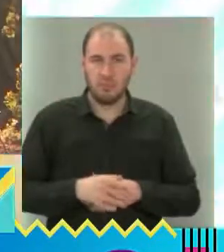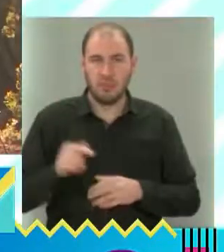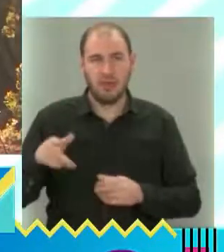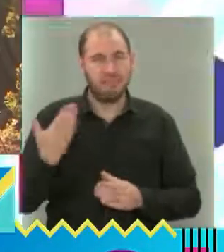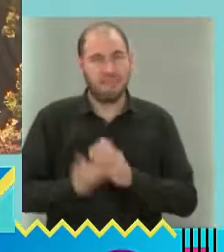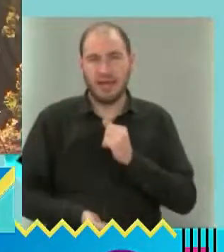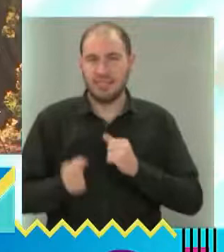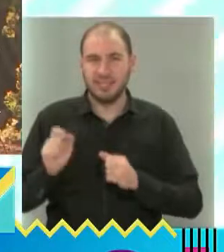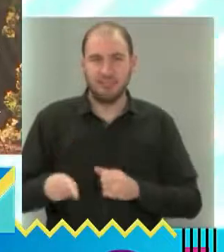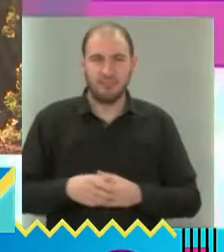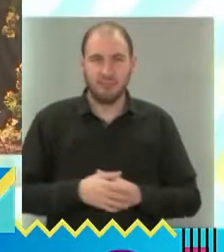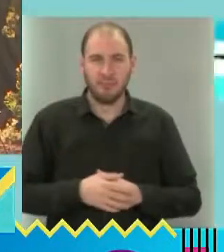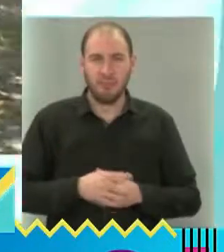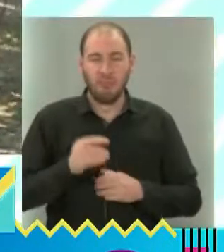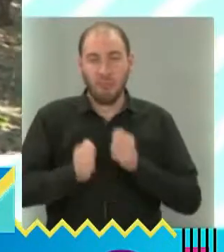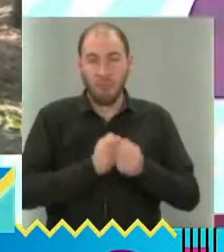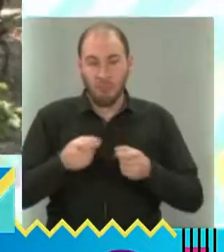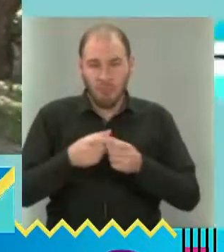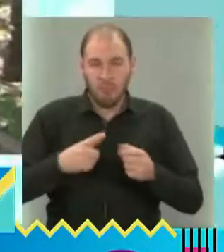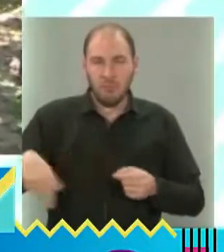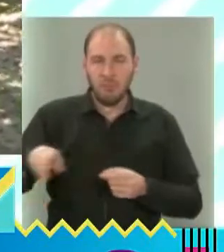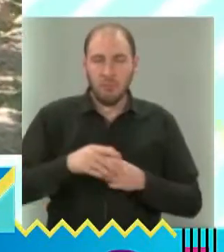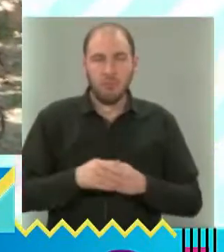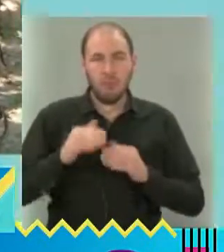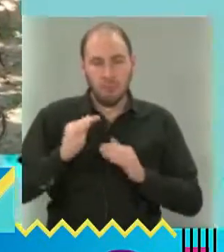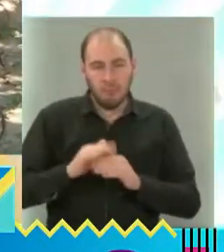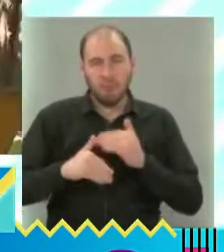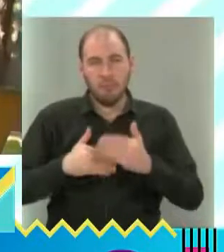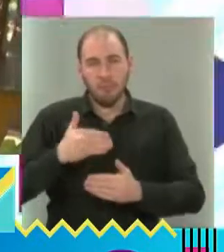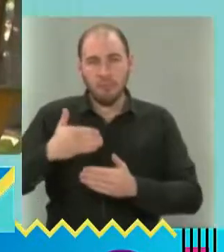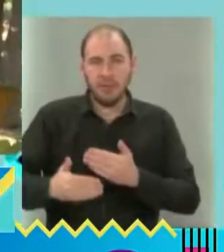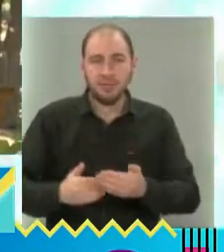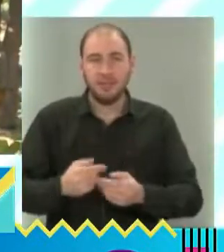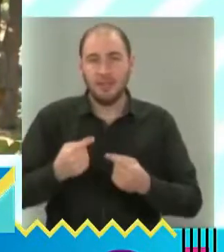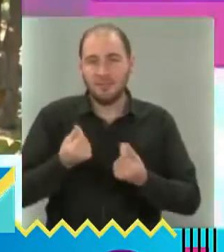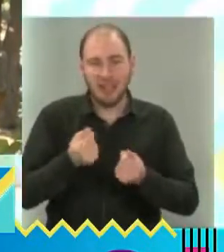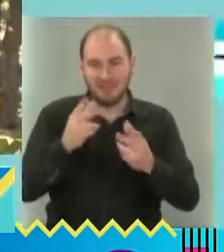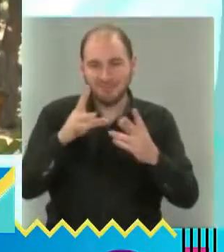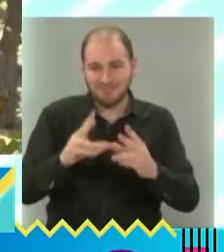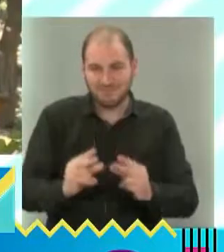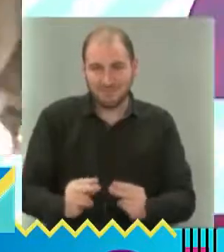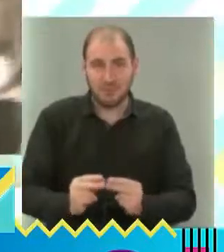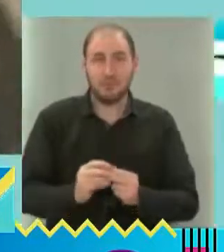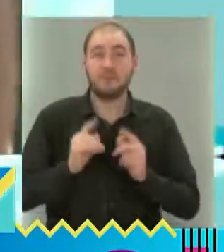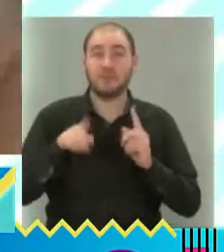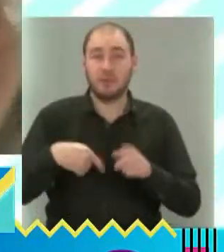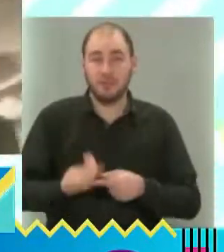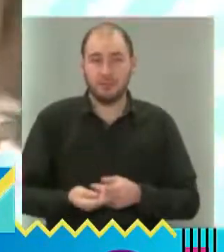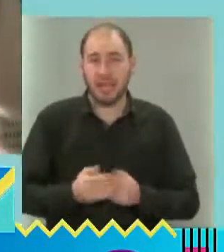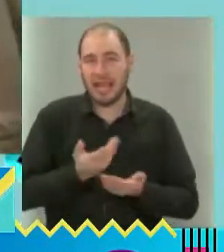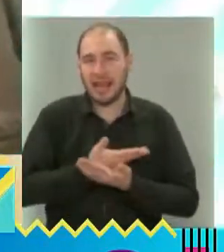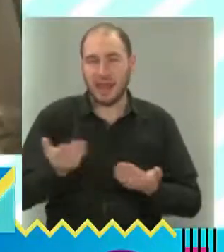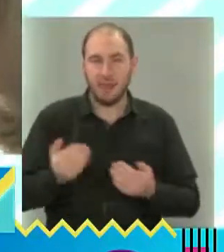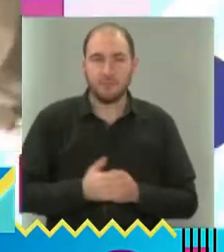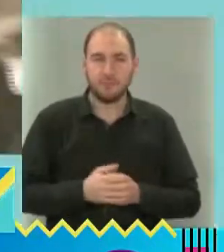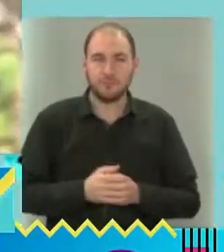anduvieron bien. Esos pequeños productores que fueron quedando fueron perdiendo rentabilidad y a su vez son los que normalmente han estado